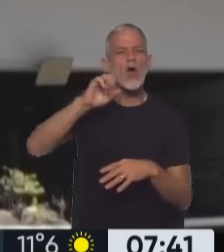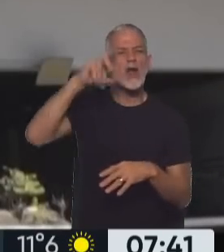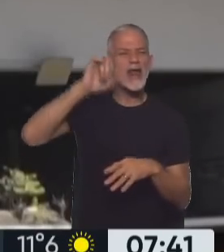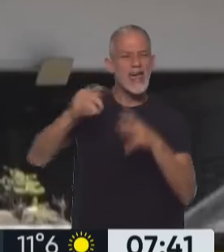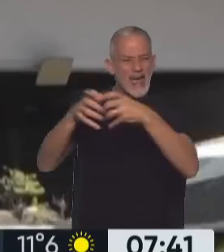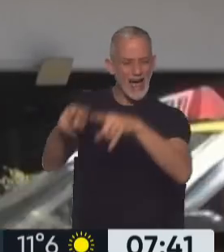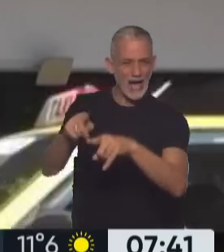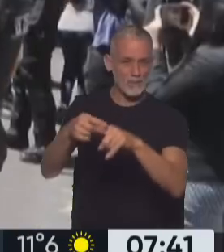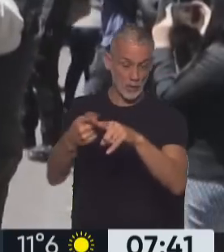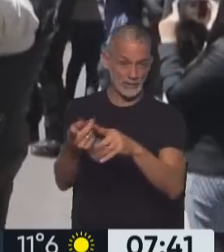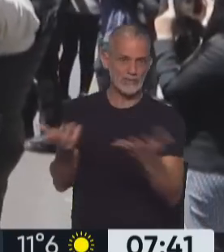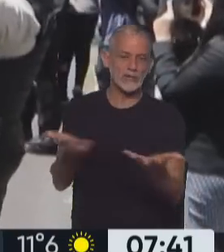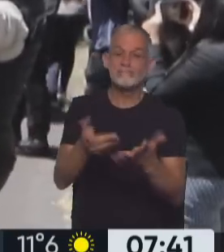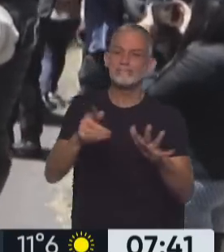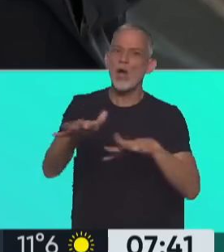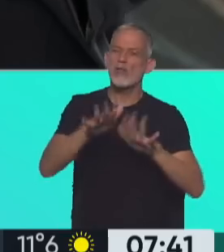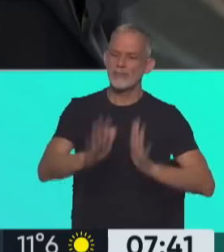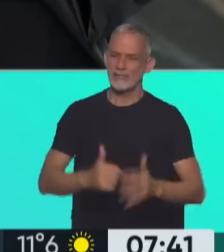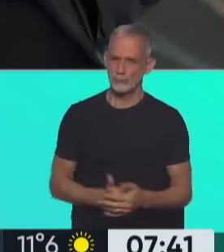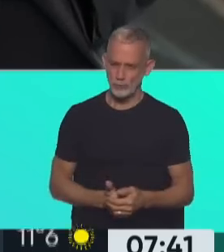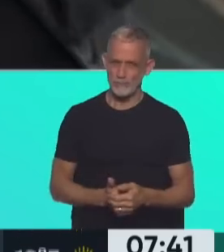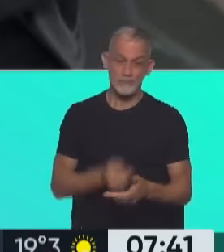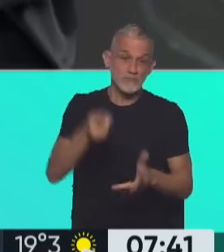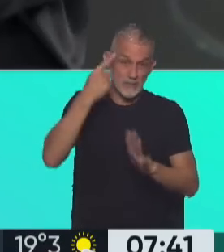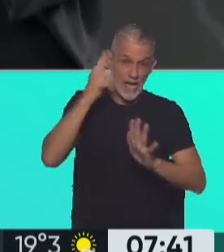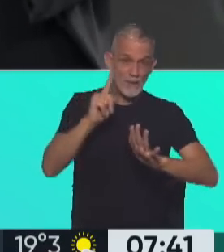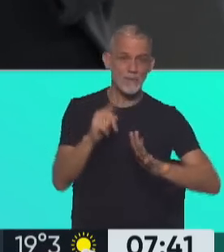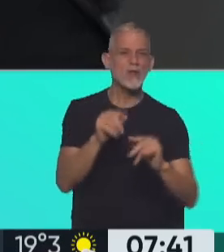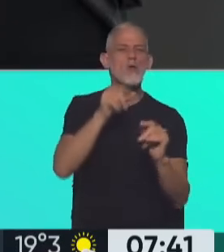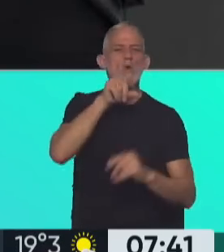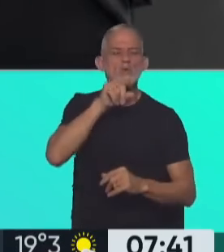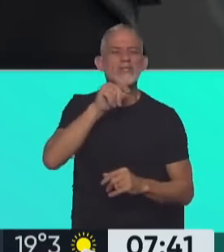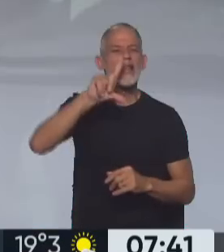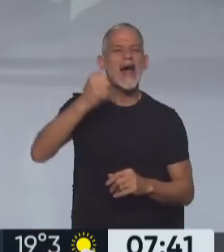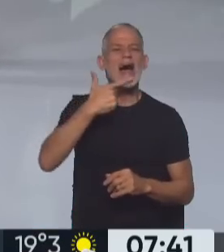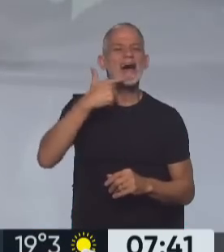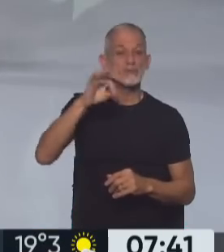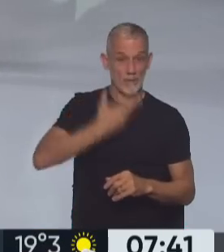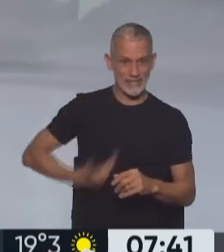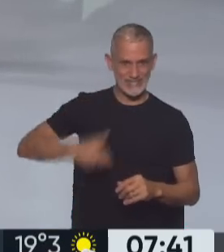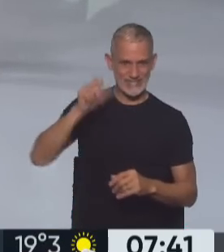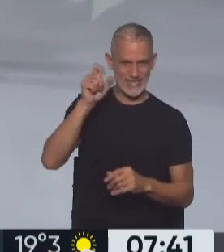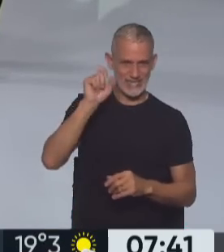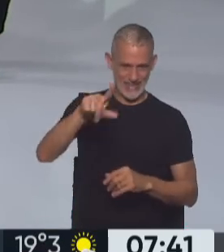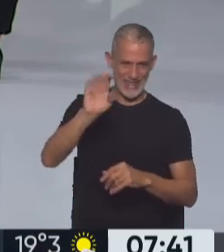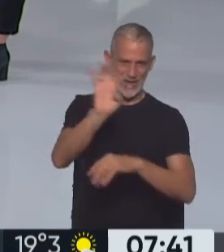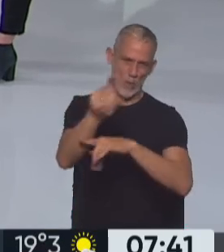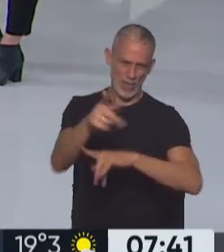precisamente el contexto en el que se da. Si te parece, vamos a ver un tuit de Lazo, porque el presidente